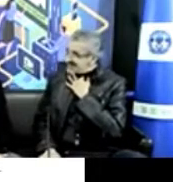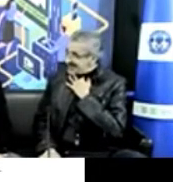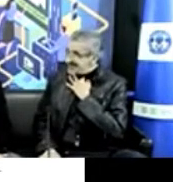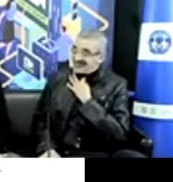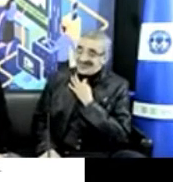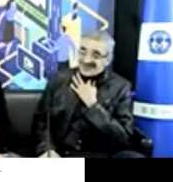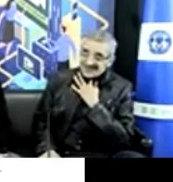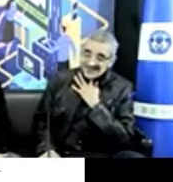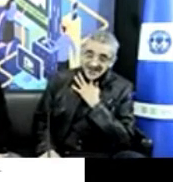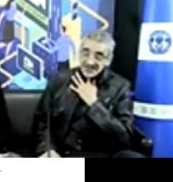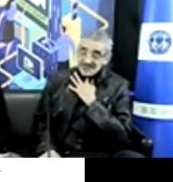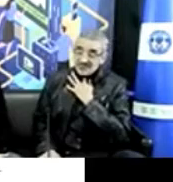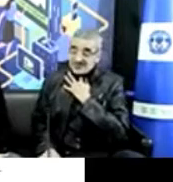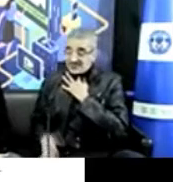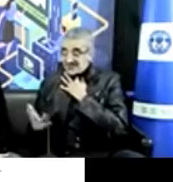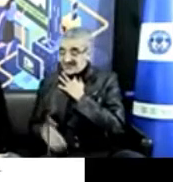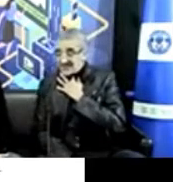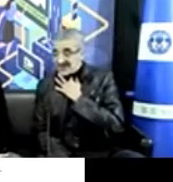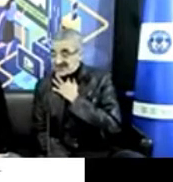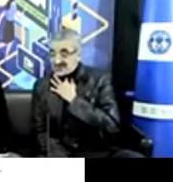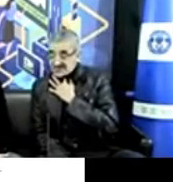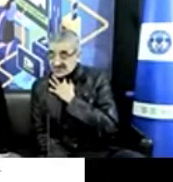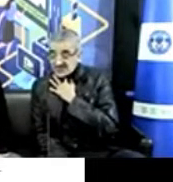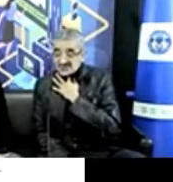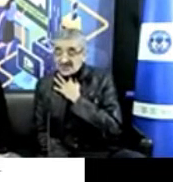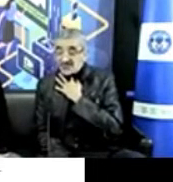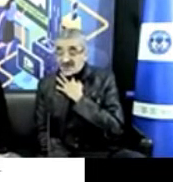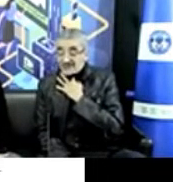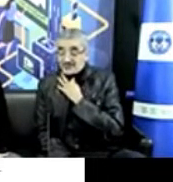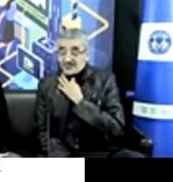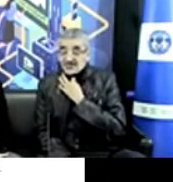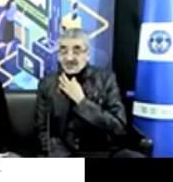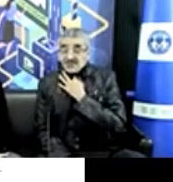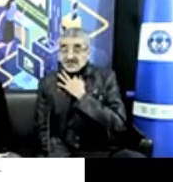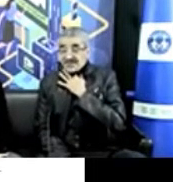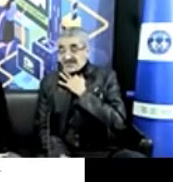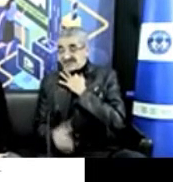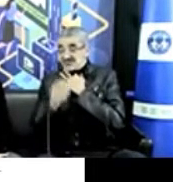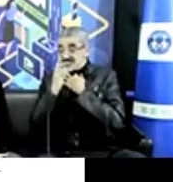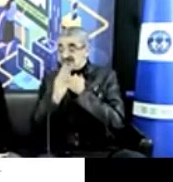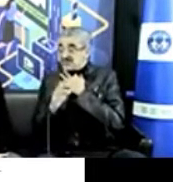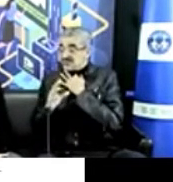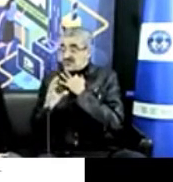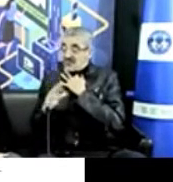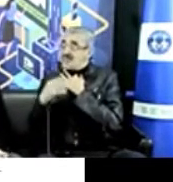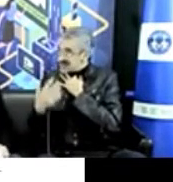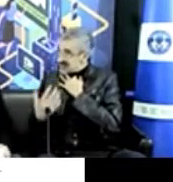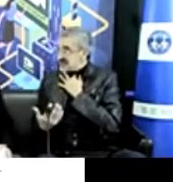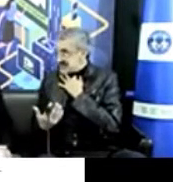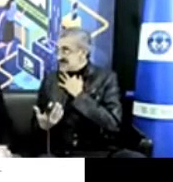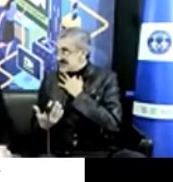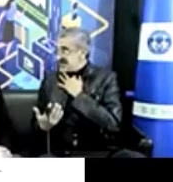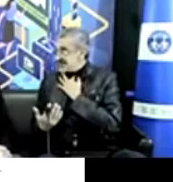mexicana, ¿verdad? Ujú. Creada ahí por catedráticos de estudios de la UNAM, que es una atención un poco